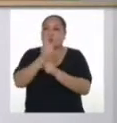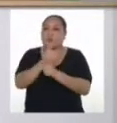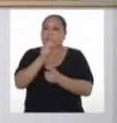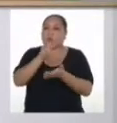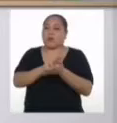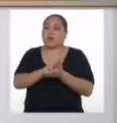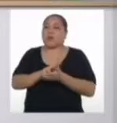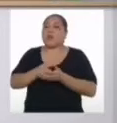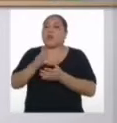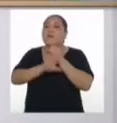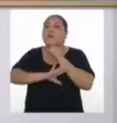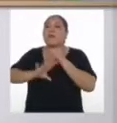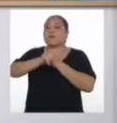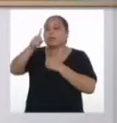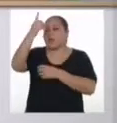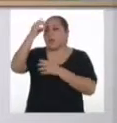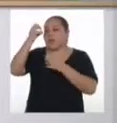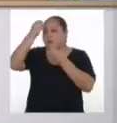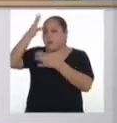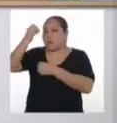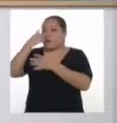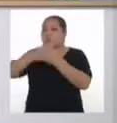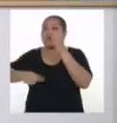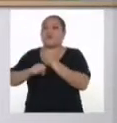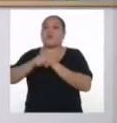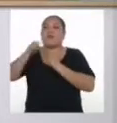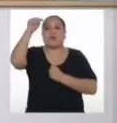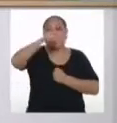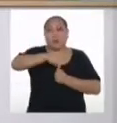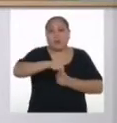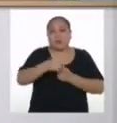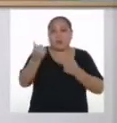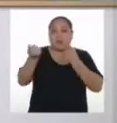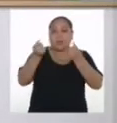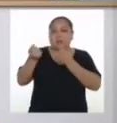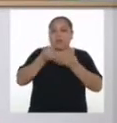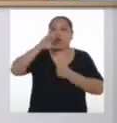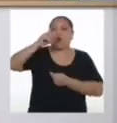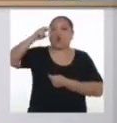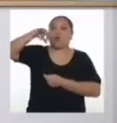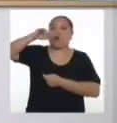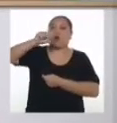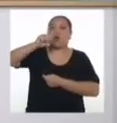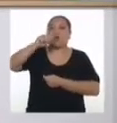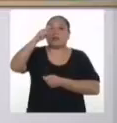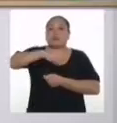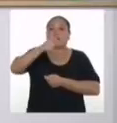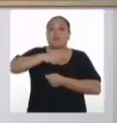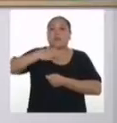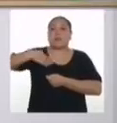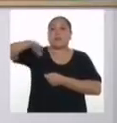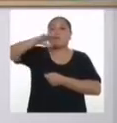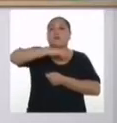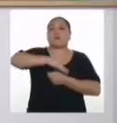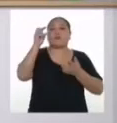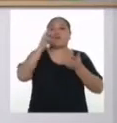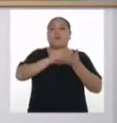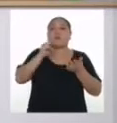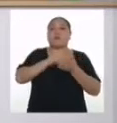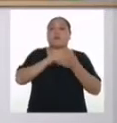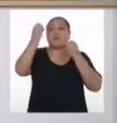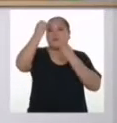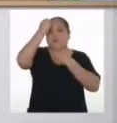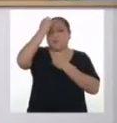basada en fuentes confiables. Y para este caso, sobre la gestión de cuencas, necesitamos